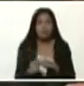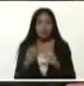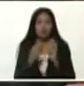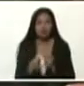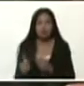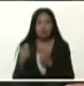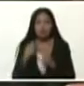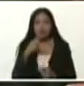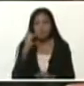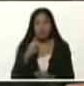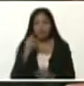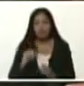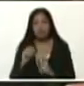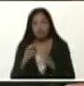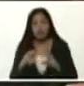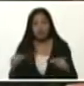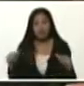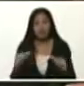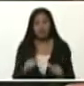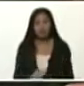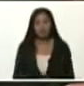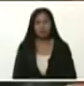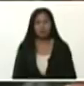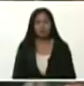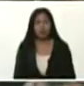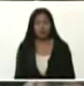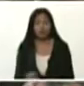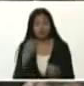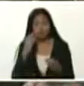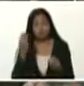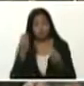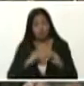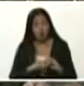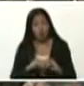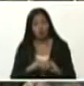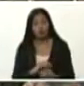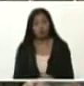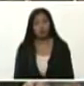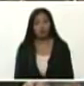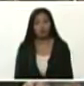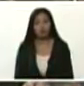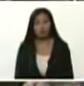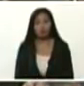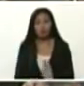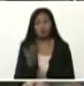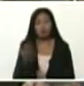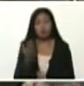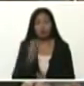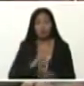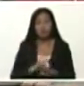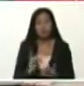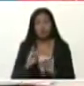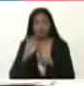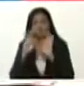económica sobre este territorio. Correcto. Muy importante, porque son